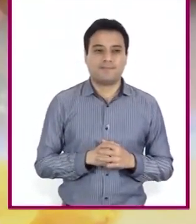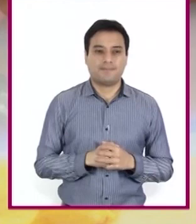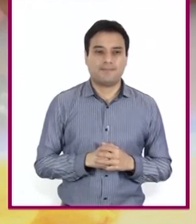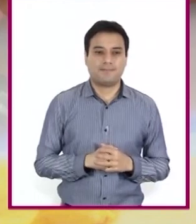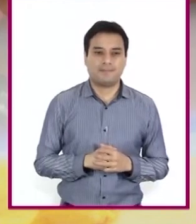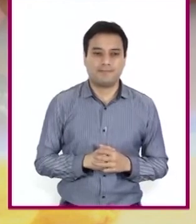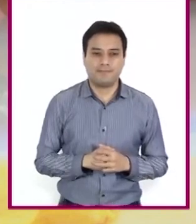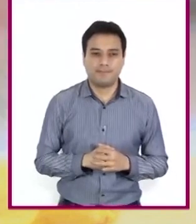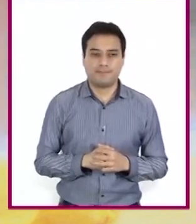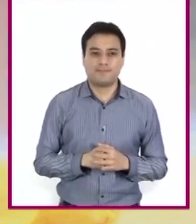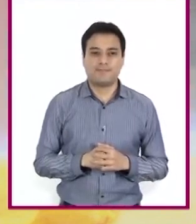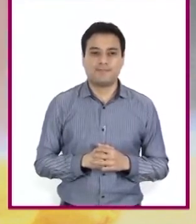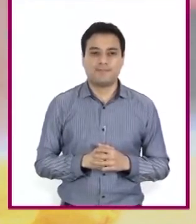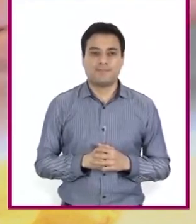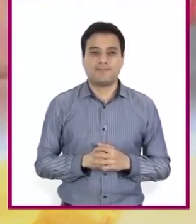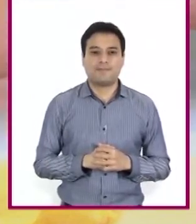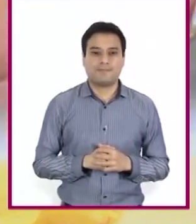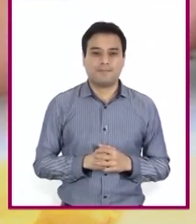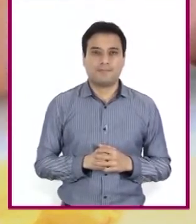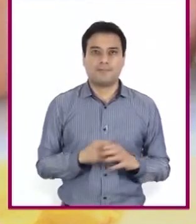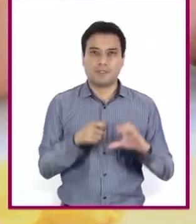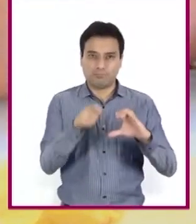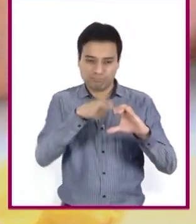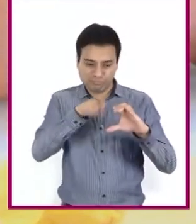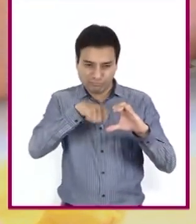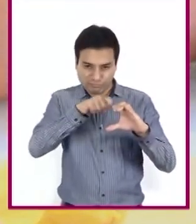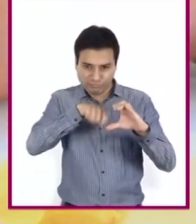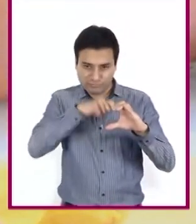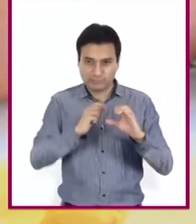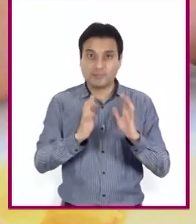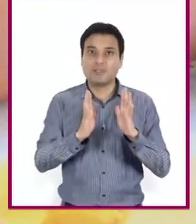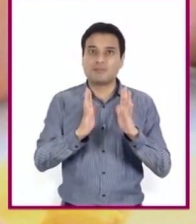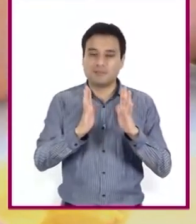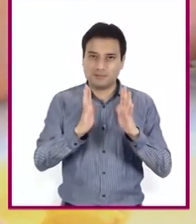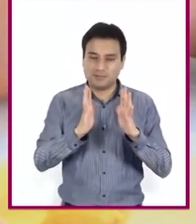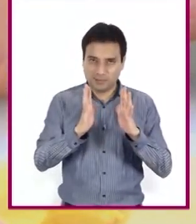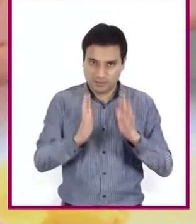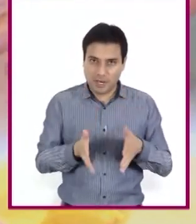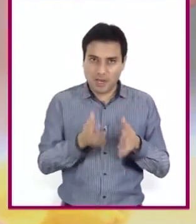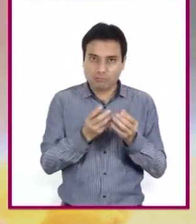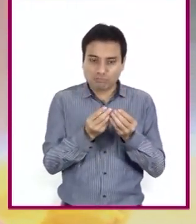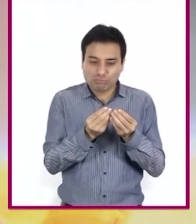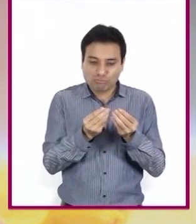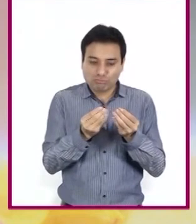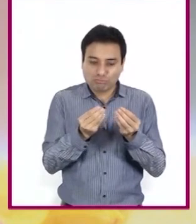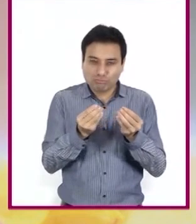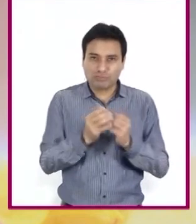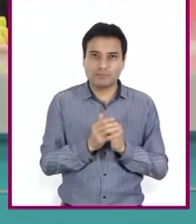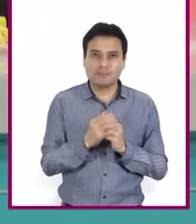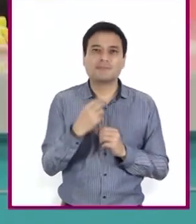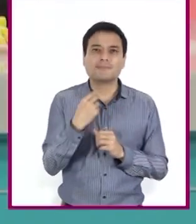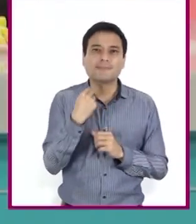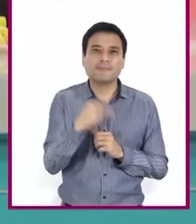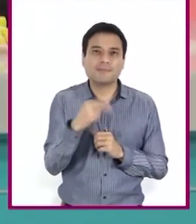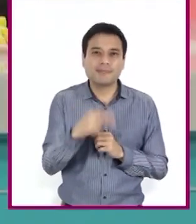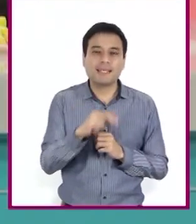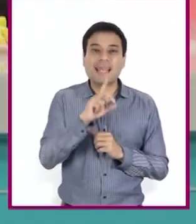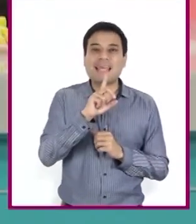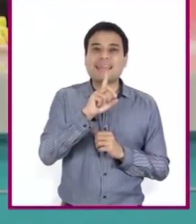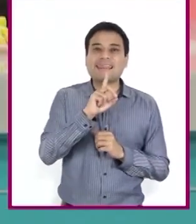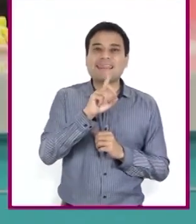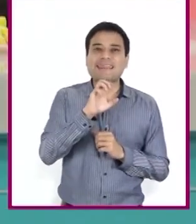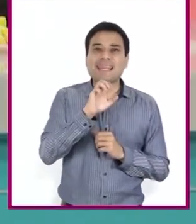Y se está realizando ya la reacción química. Se le llama desnaturalización de